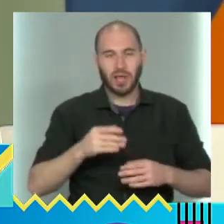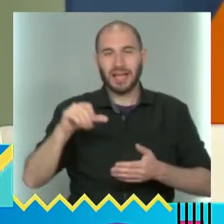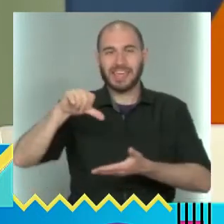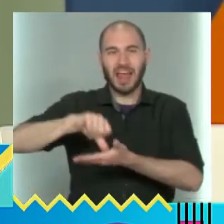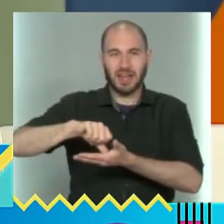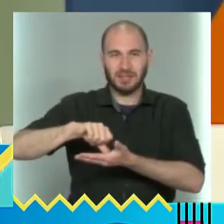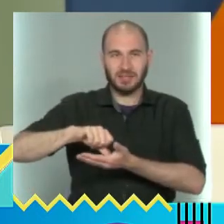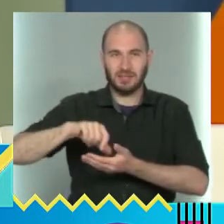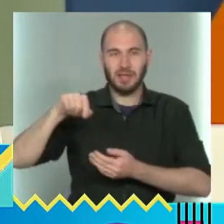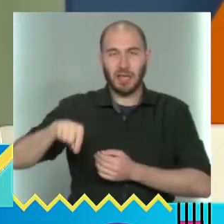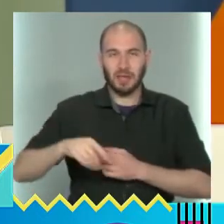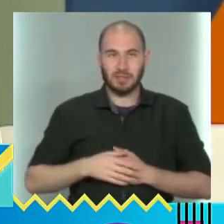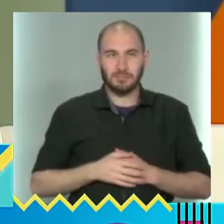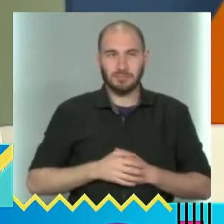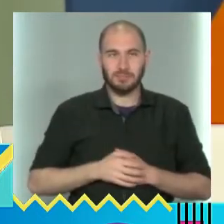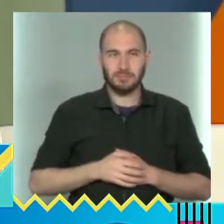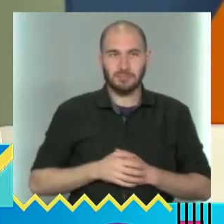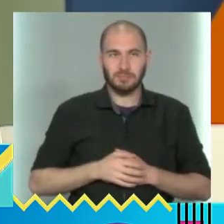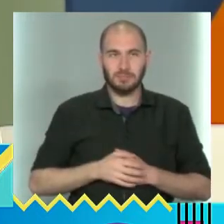Irán pueda ser el